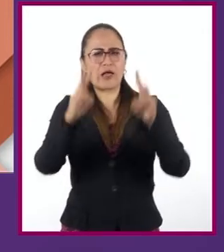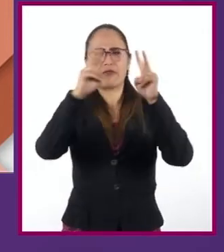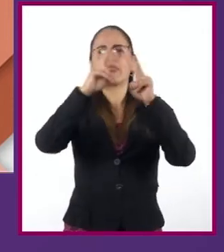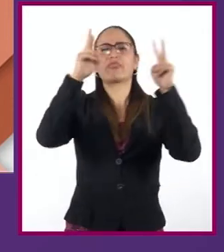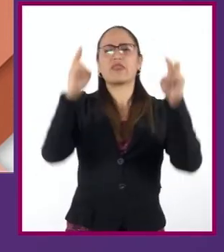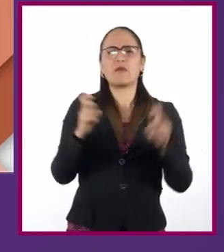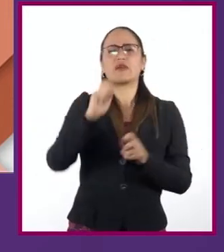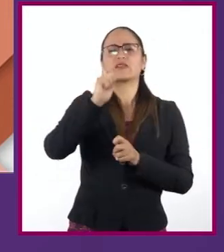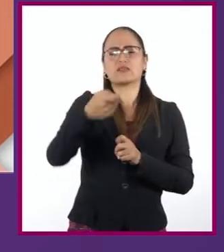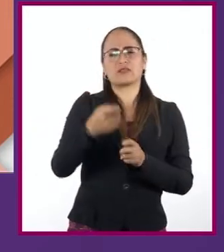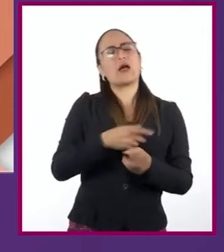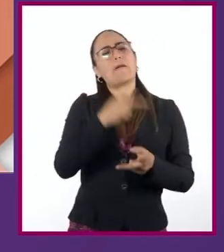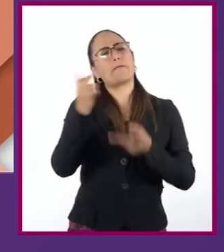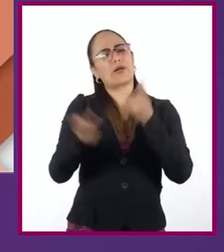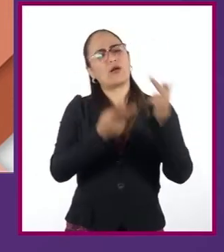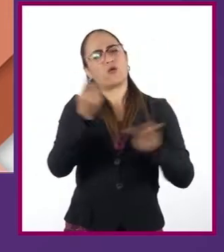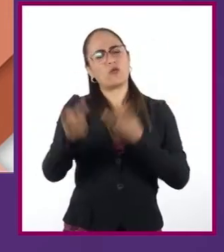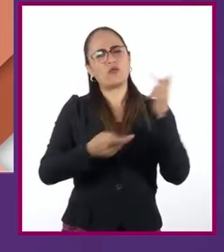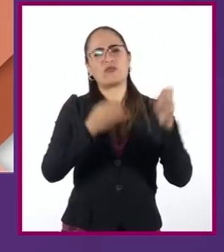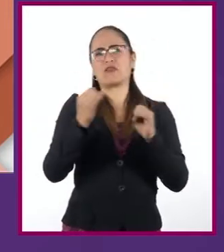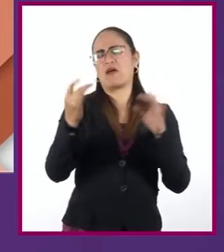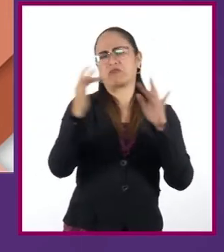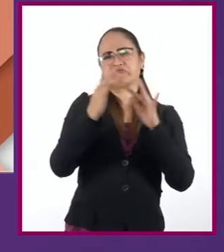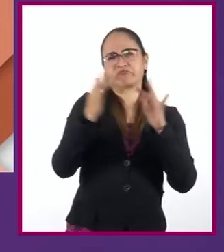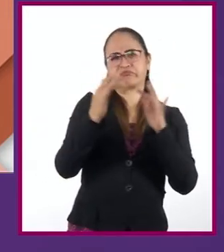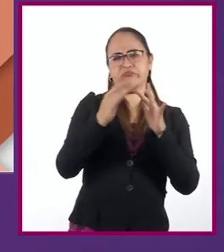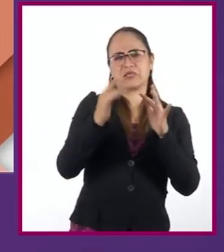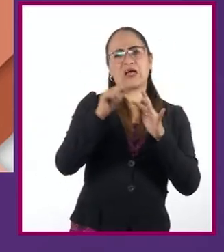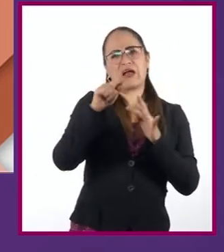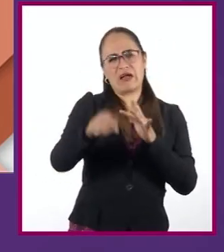como Encuesta en línea sobre el Día del Niño.